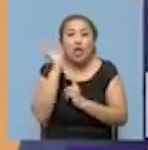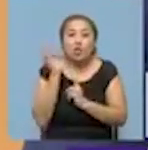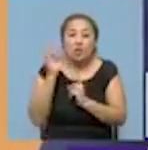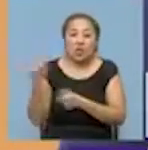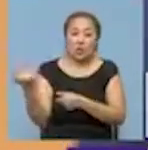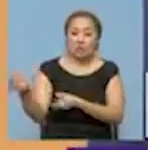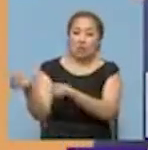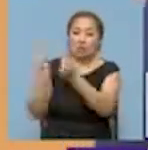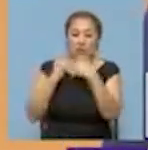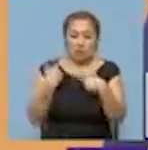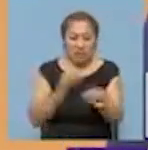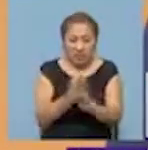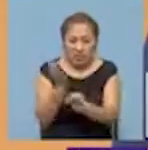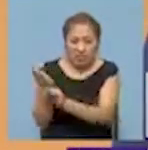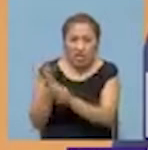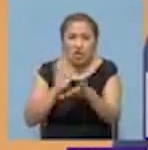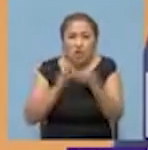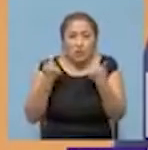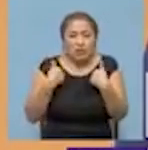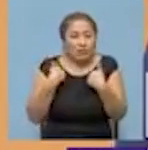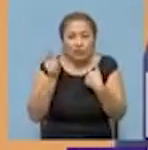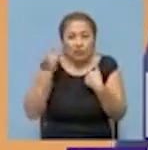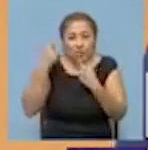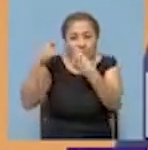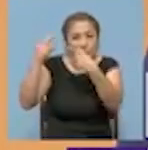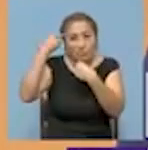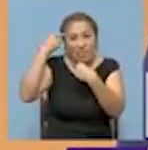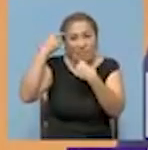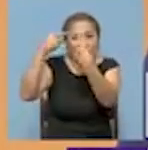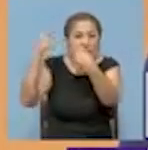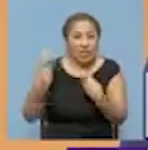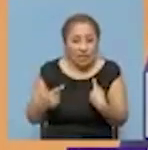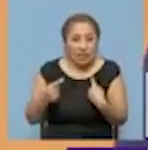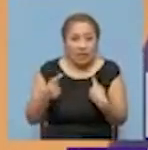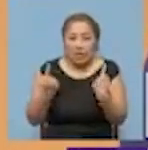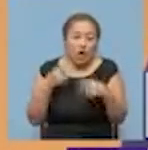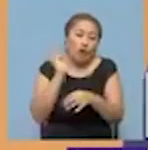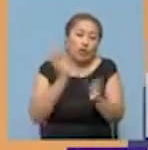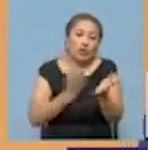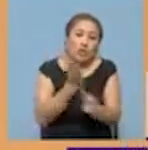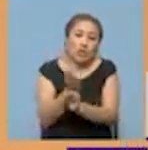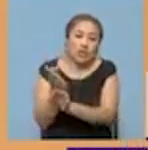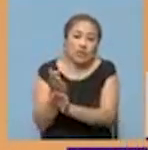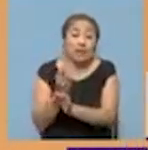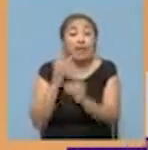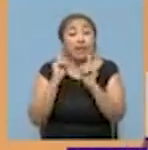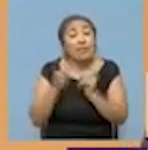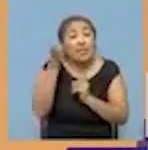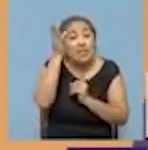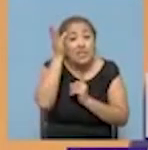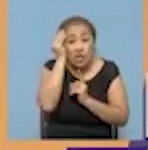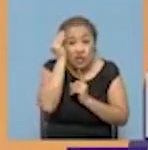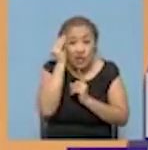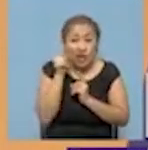pronto a enseñar cosas que van contra sus principios más elementales y contra su formación y segundo recordar al